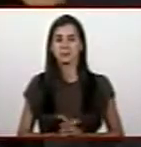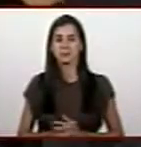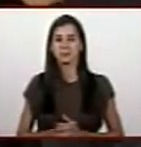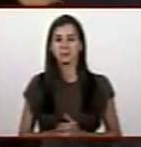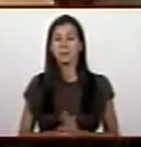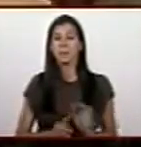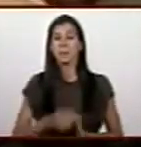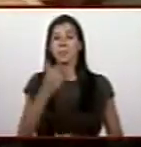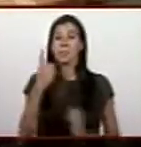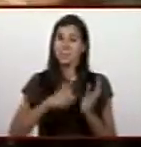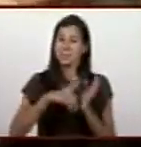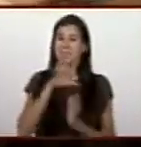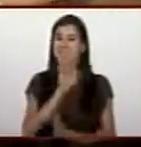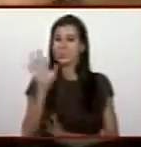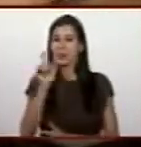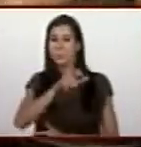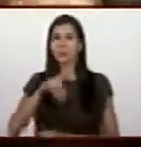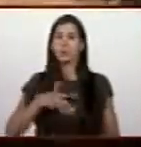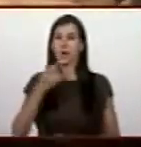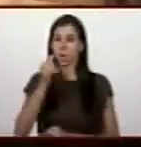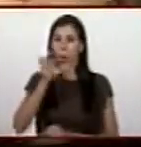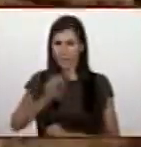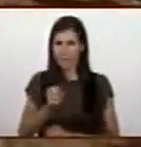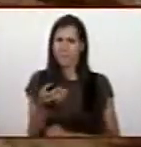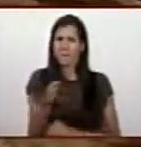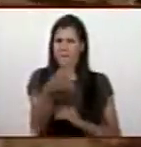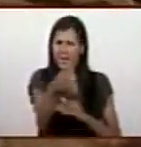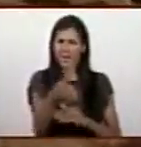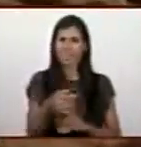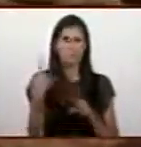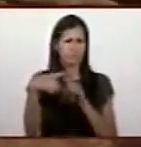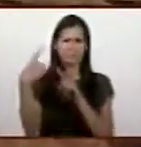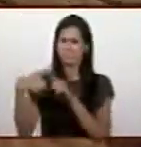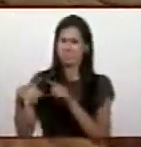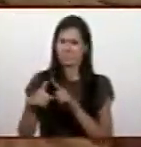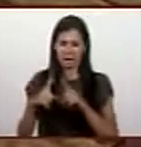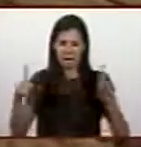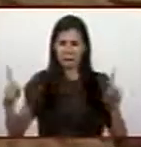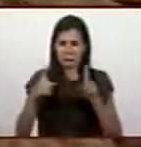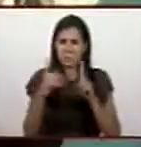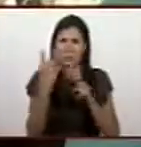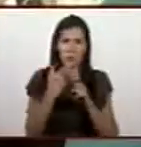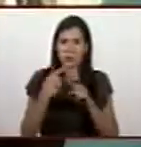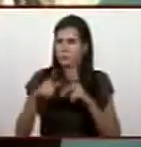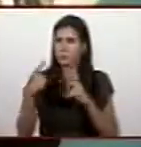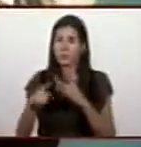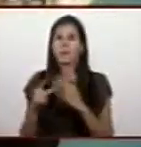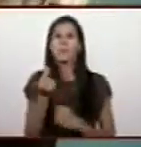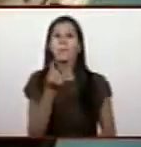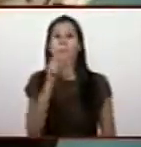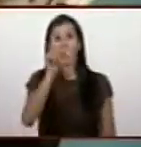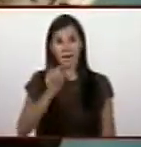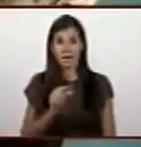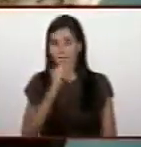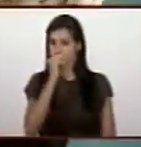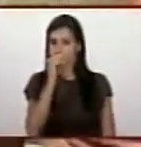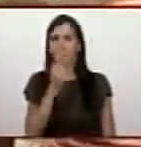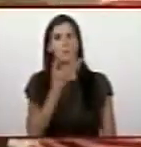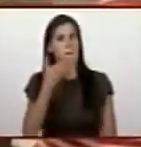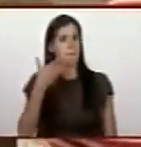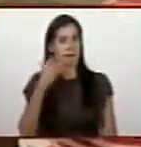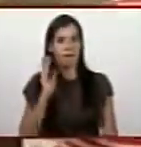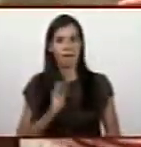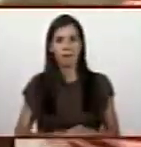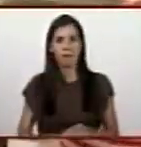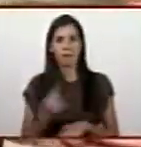Más de 1.500 personas pudieron adquirir este rubro en sus diferentes presentaciones a precios solidarios. Este es lo mejor que se ha visto.